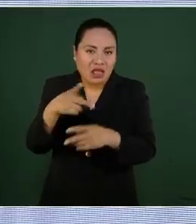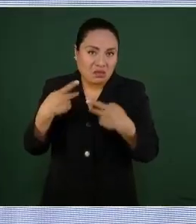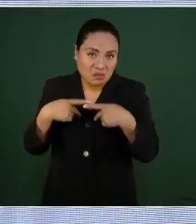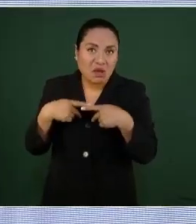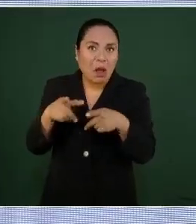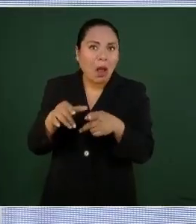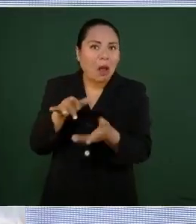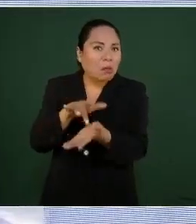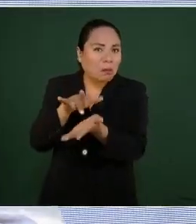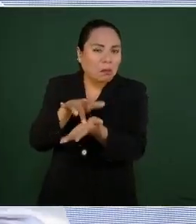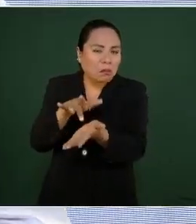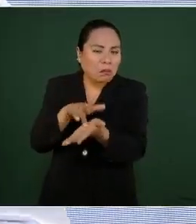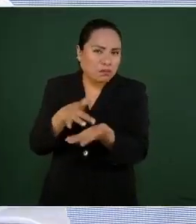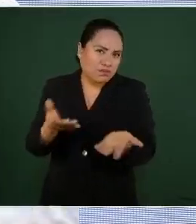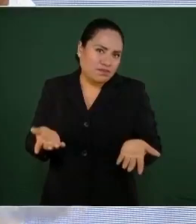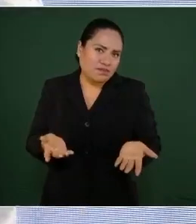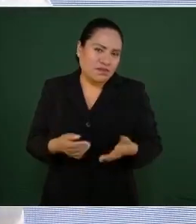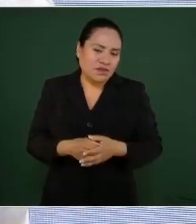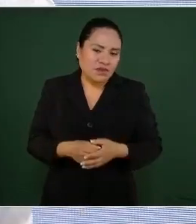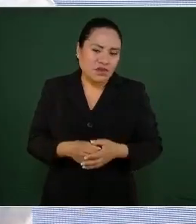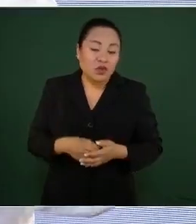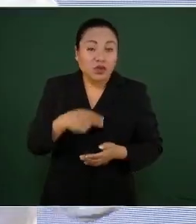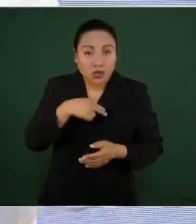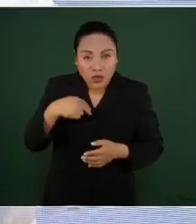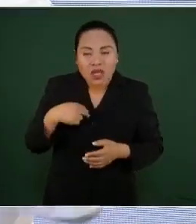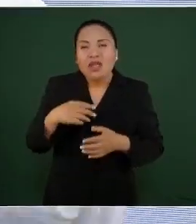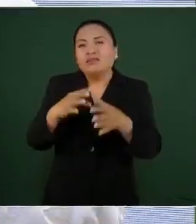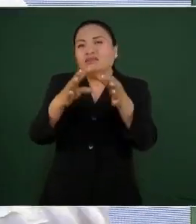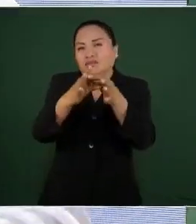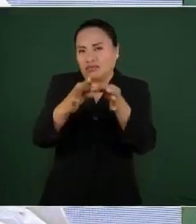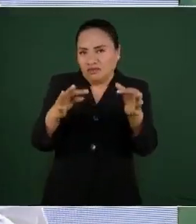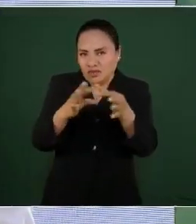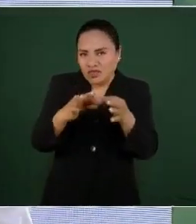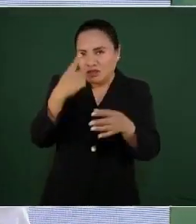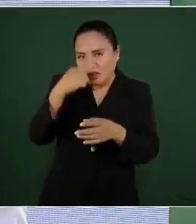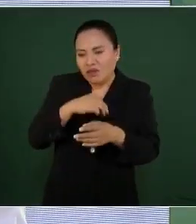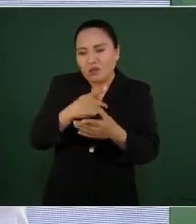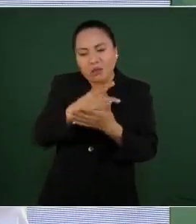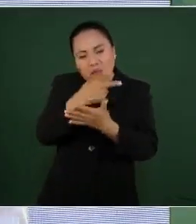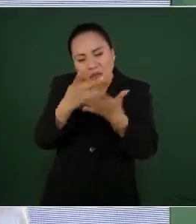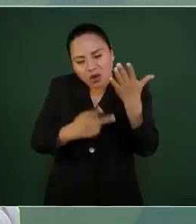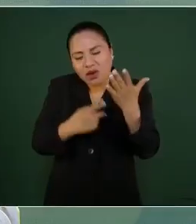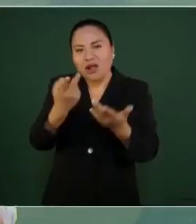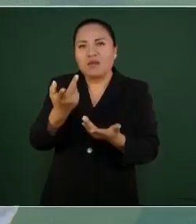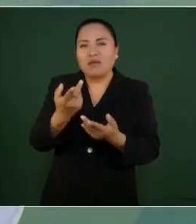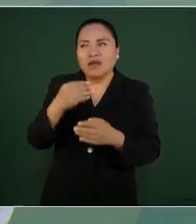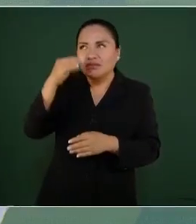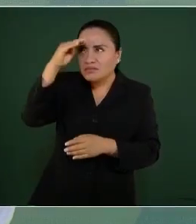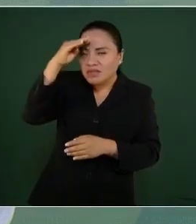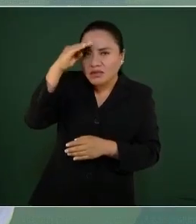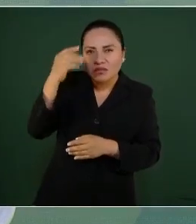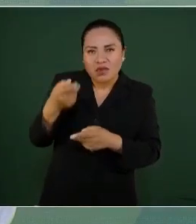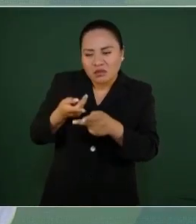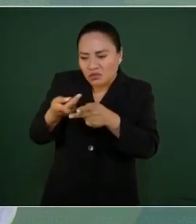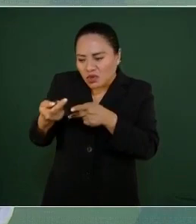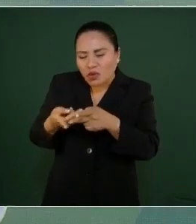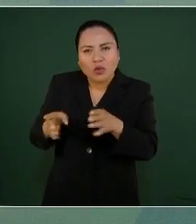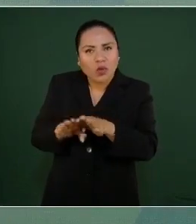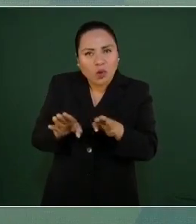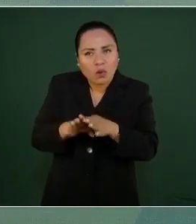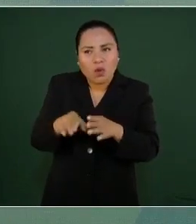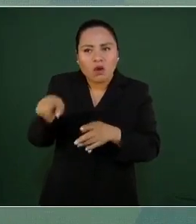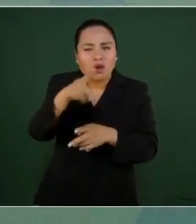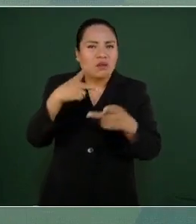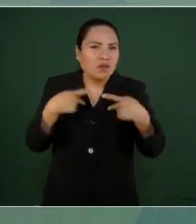Pero no estamos hablando de eso, estamos hablando de programas para el desarrollo. Nosotros ayudamos